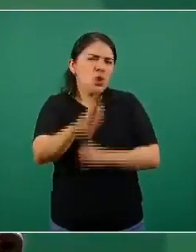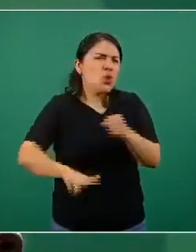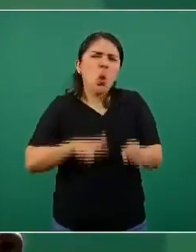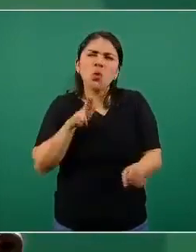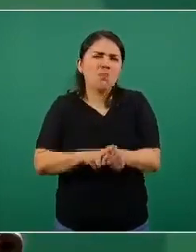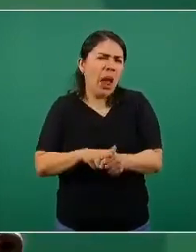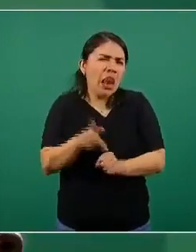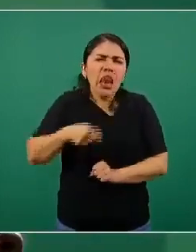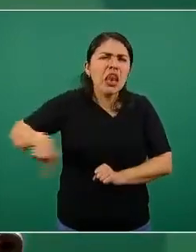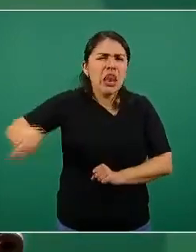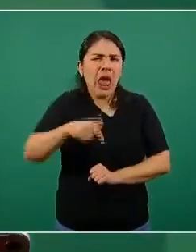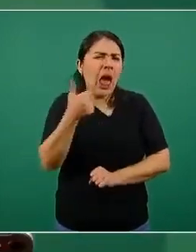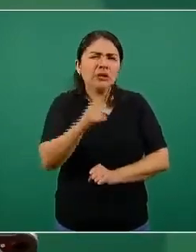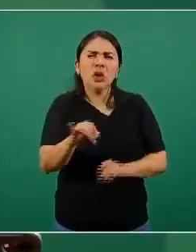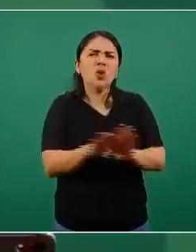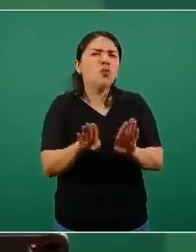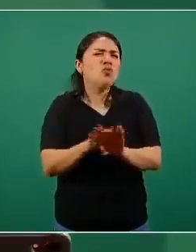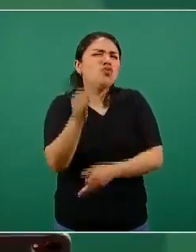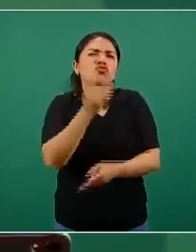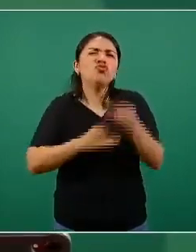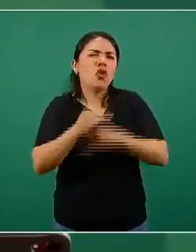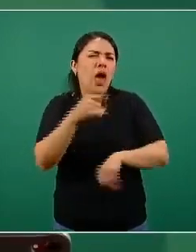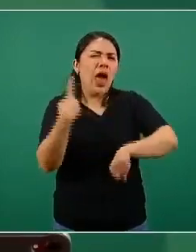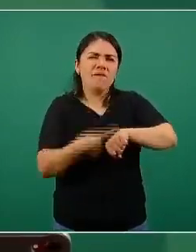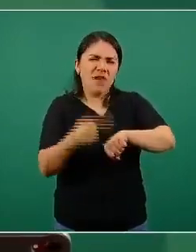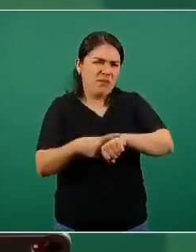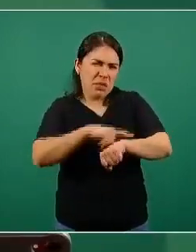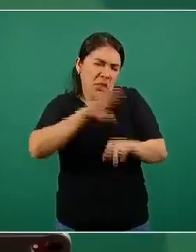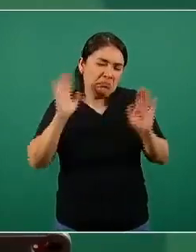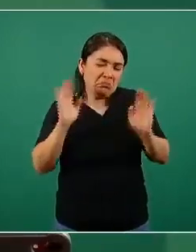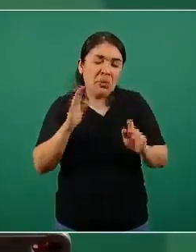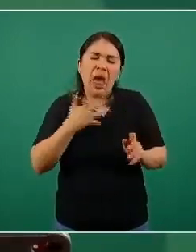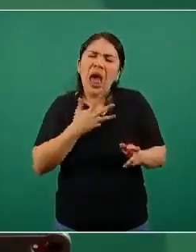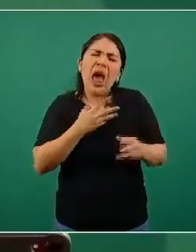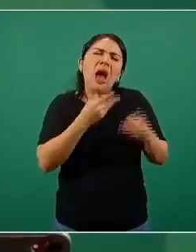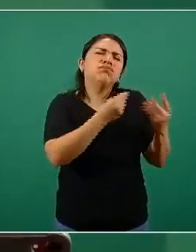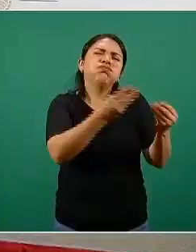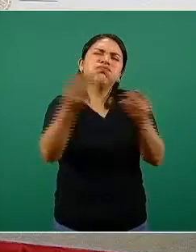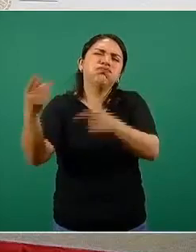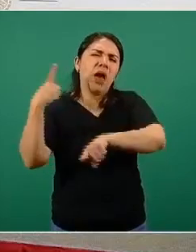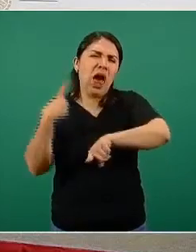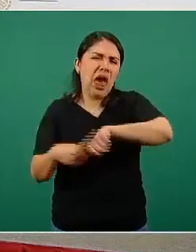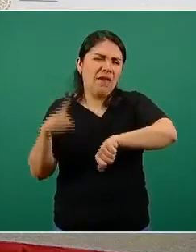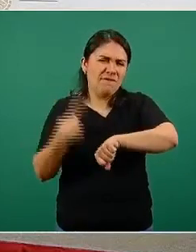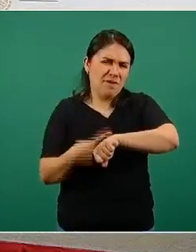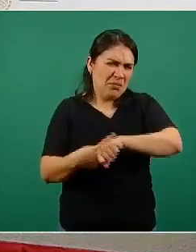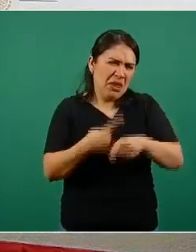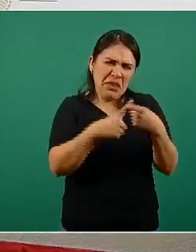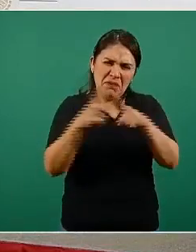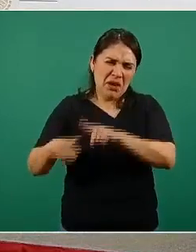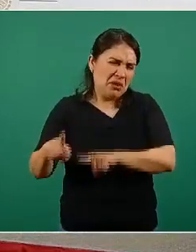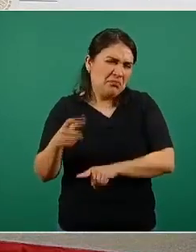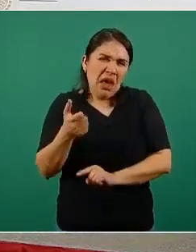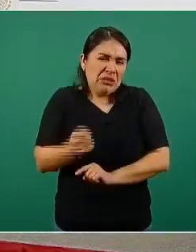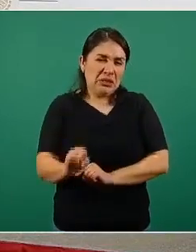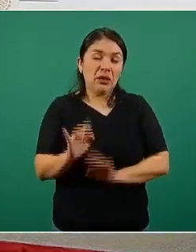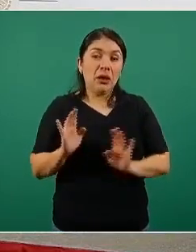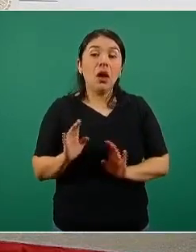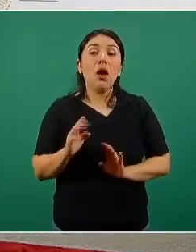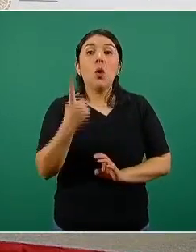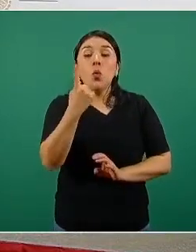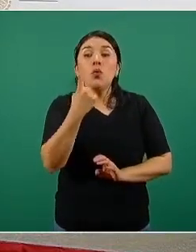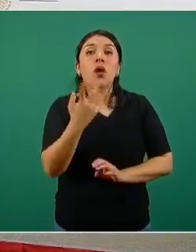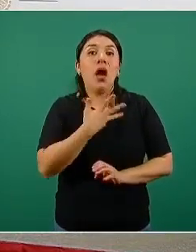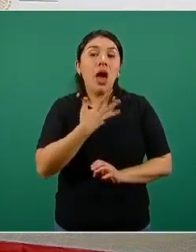general, porque esto yo creo que es para prácticamente todas las enfermedades, hay una enorme variabilidad y casi para cualquier evento biológico, ¿no? Entonces también hay